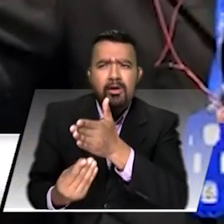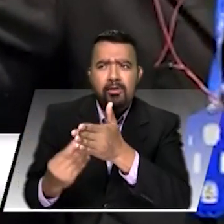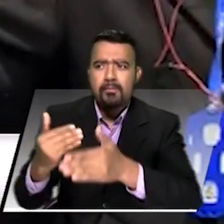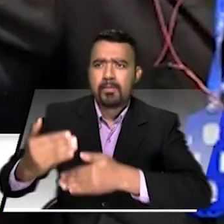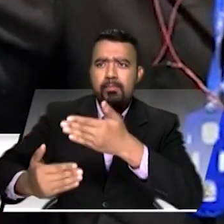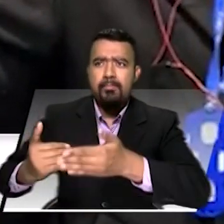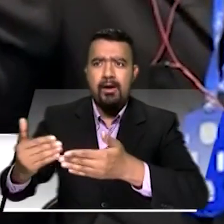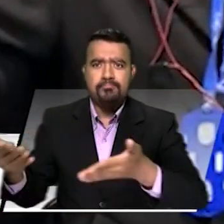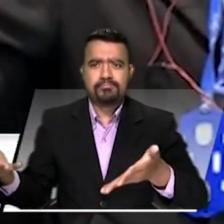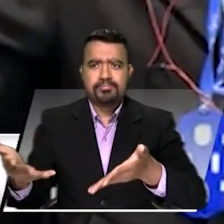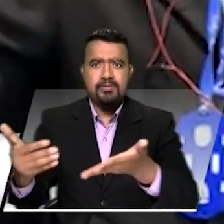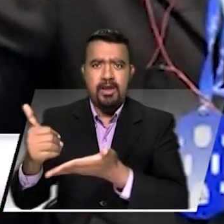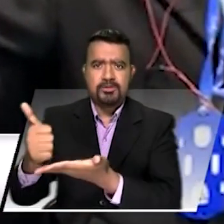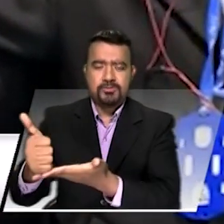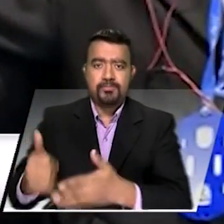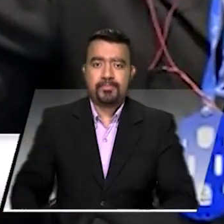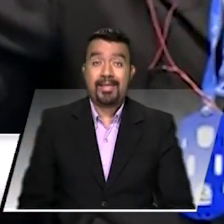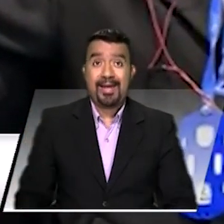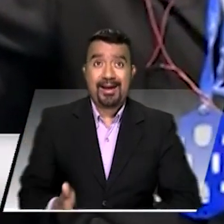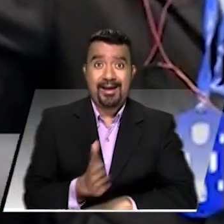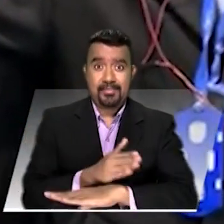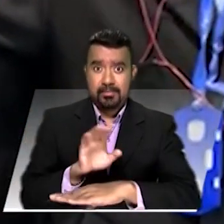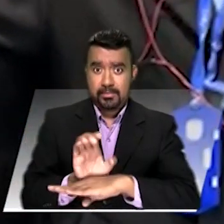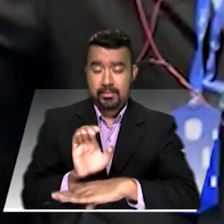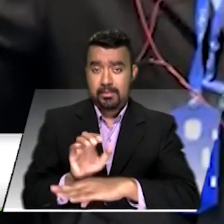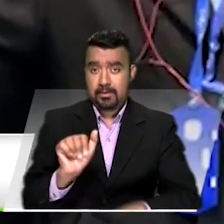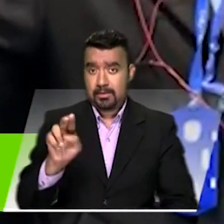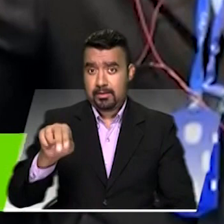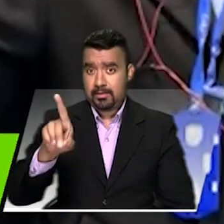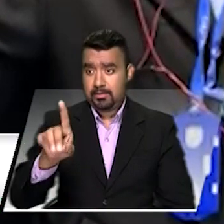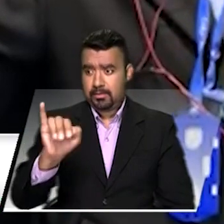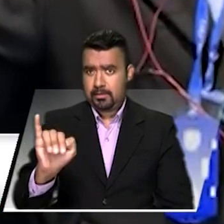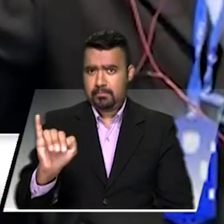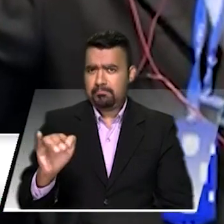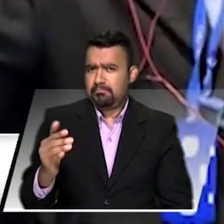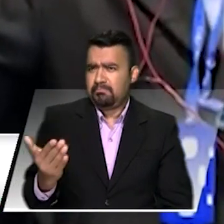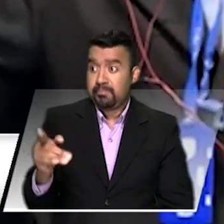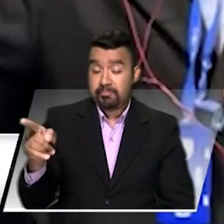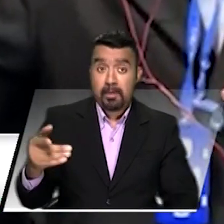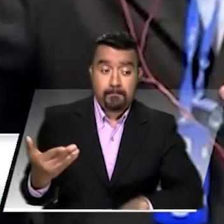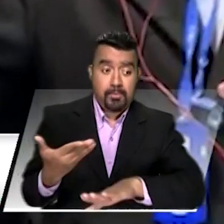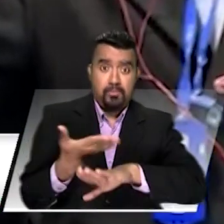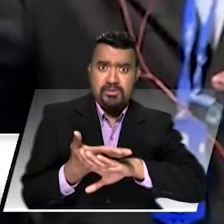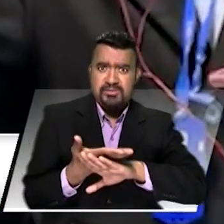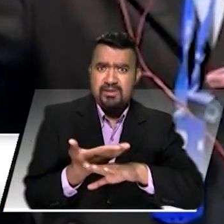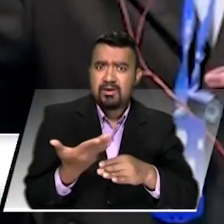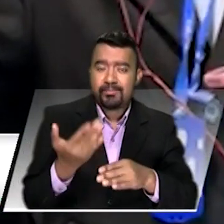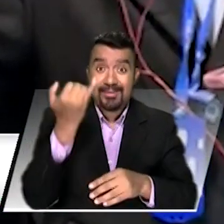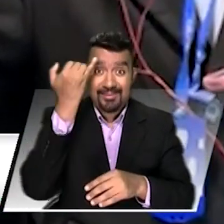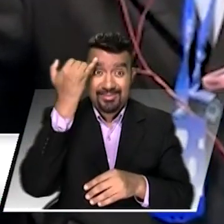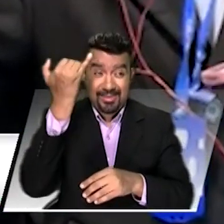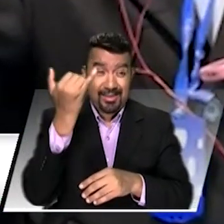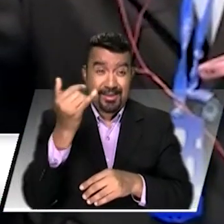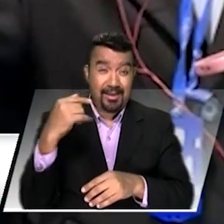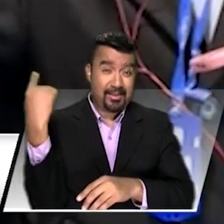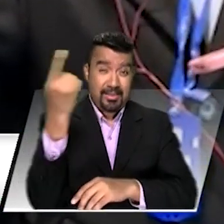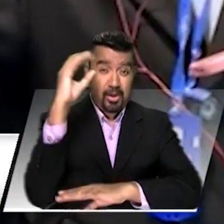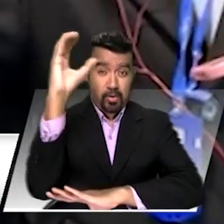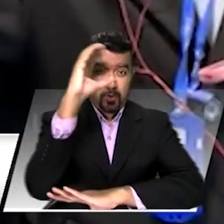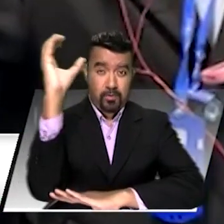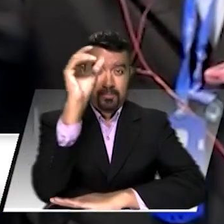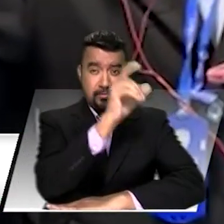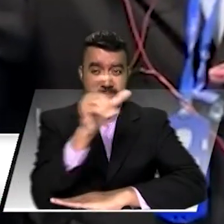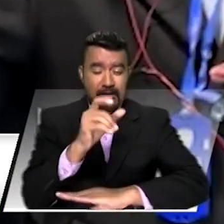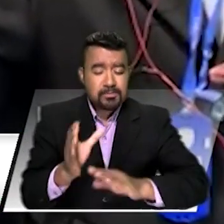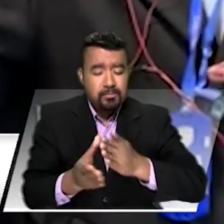que produjo la Andi alrededor de esa idea de que podamos construir conjuntamente un gran programa de superación de pobreza acompañado